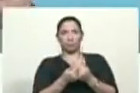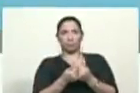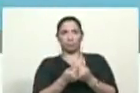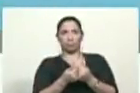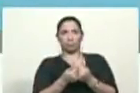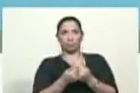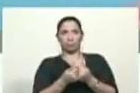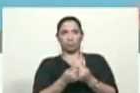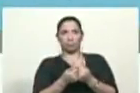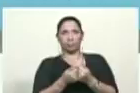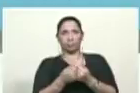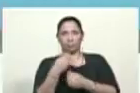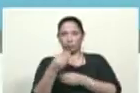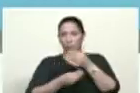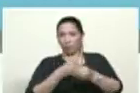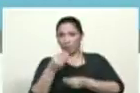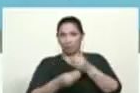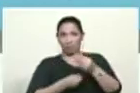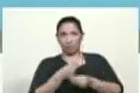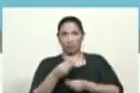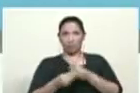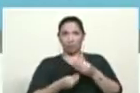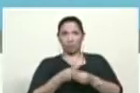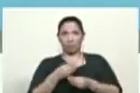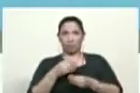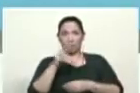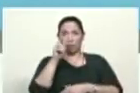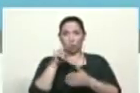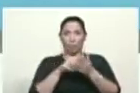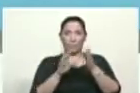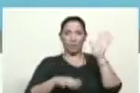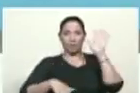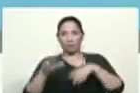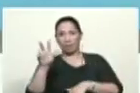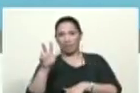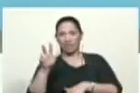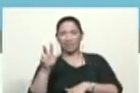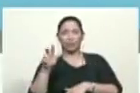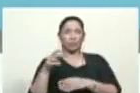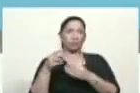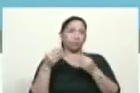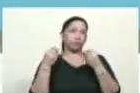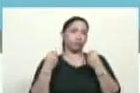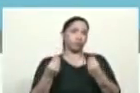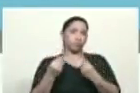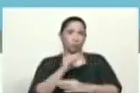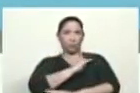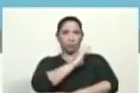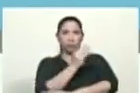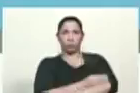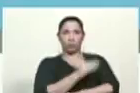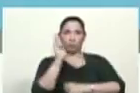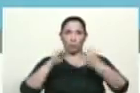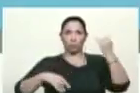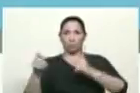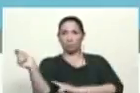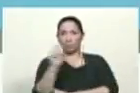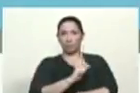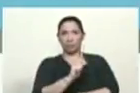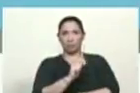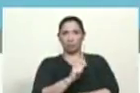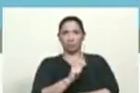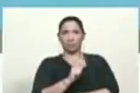Lo que han venido haciendo, lo vienen haciendo desde el 2013, pero con mucha intensidad los últimos meses, es que ellos